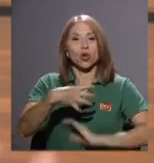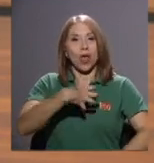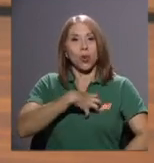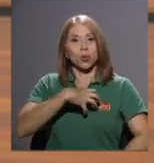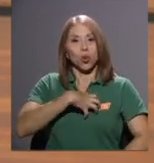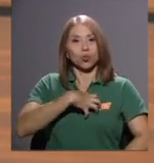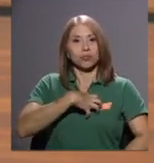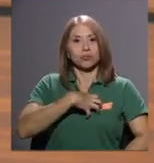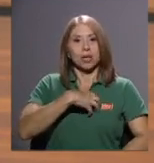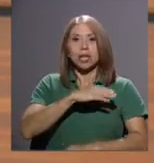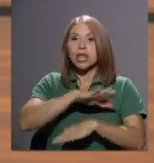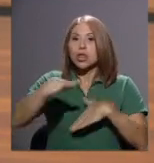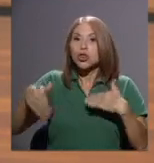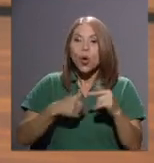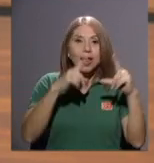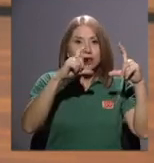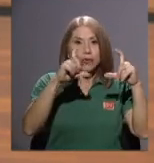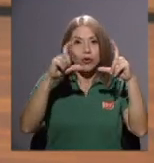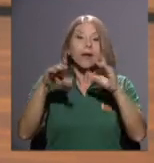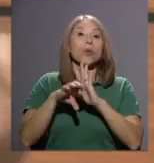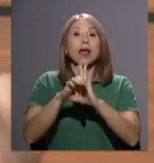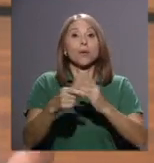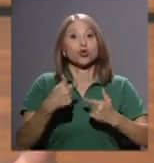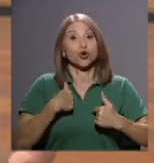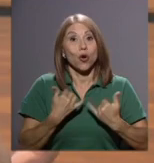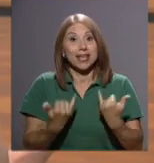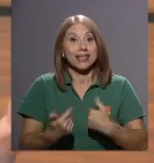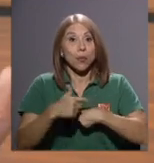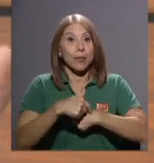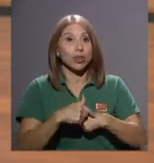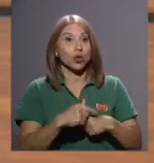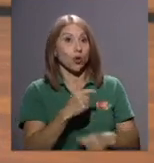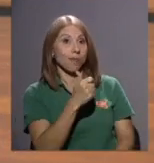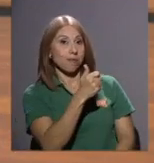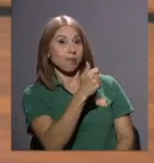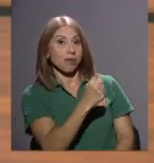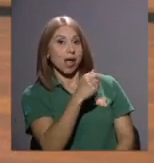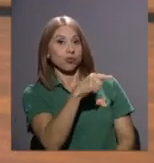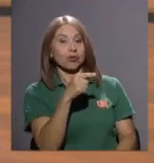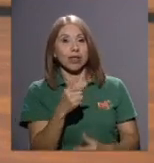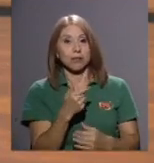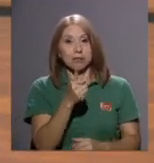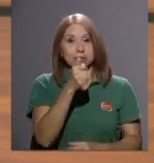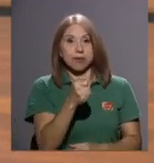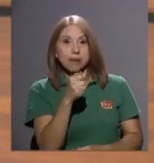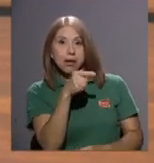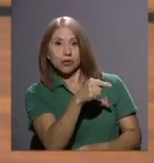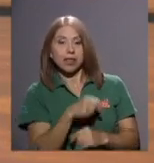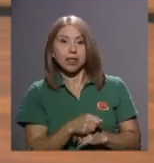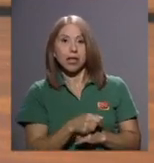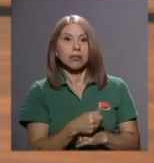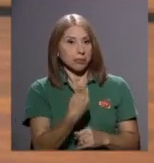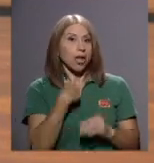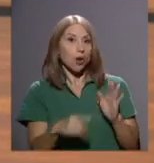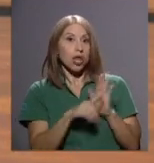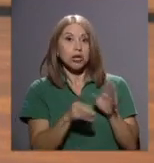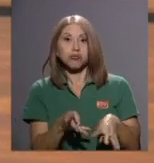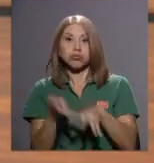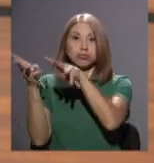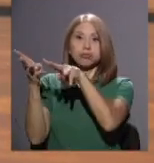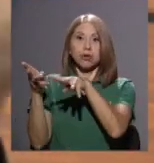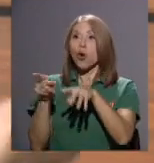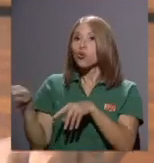fotografías, porque si yo tomo una fotografía en este momento suya, yo tengo ese derecho. Si usted la ve en mis redes sociales, mira, me